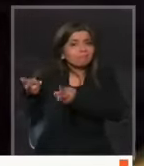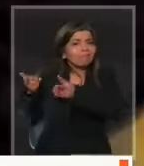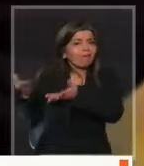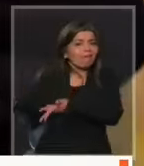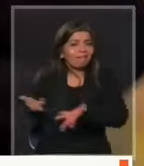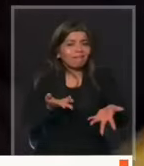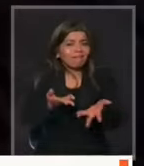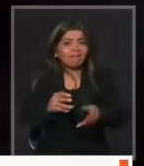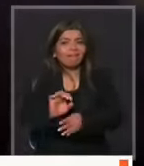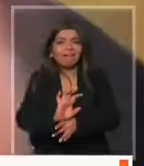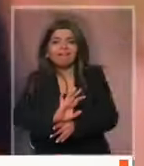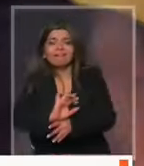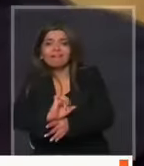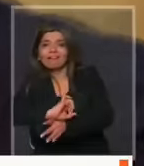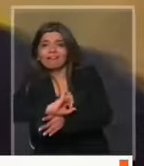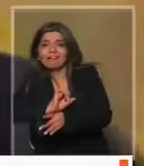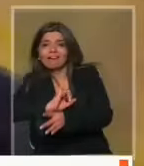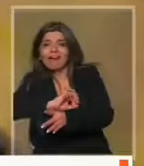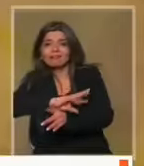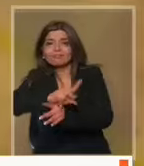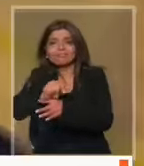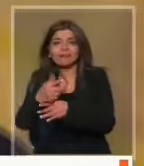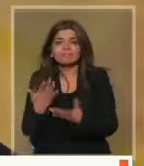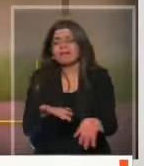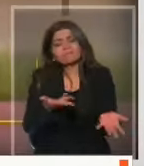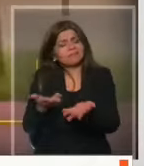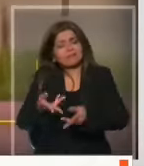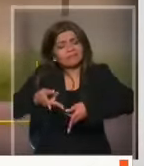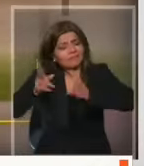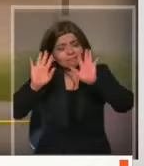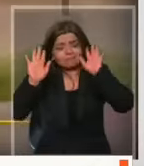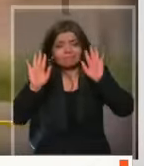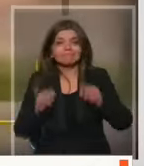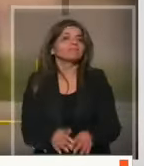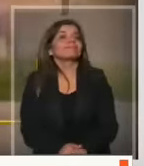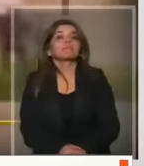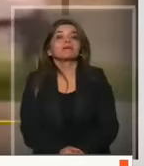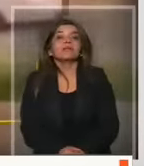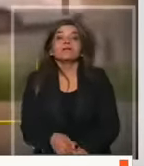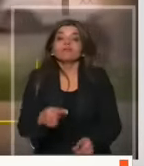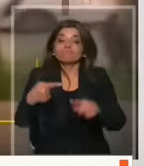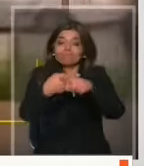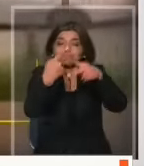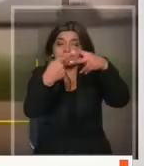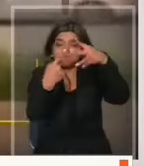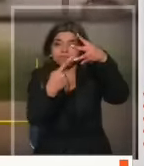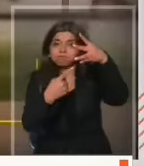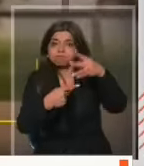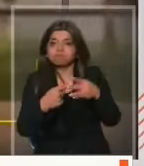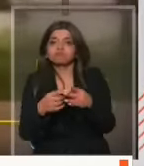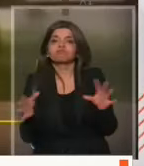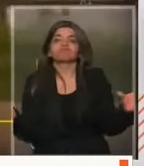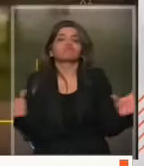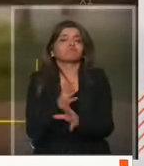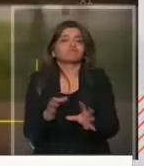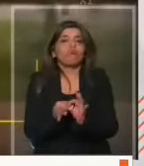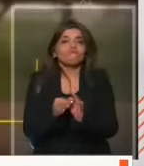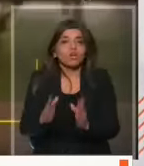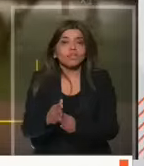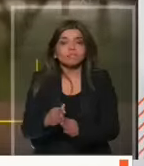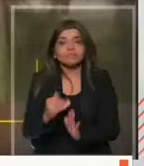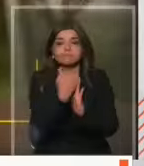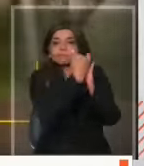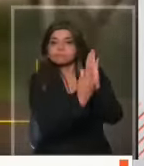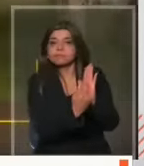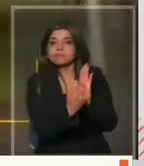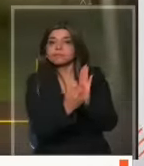así, como que ya, bueno, entreguen todo y ya. Una seguidilla de delitos violentos que motivaron nuevas medidas por parte de